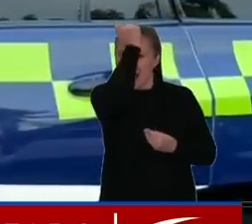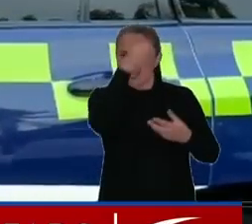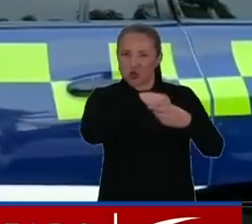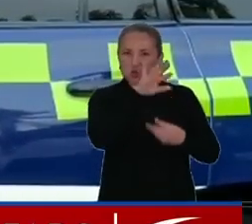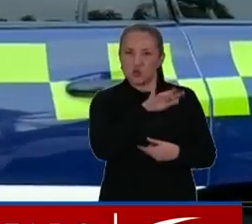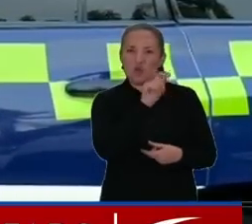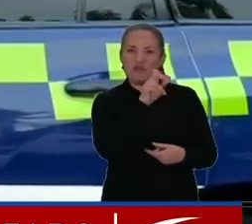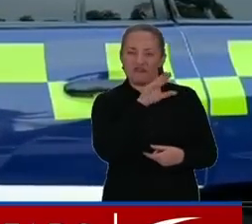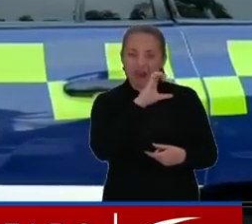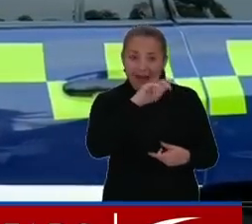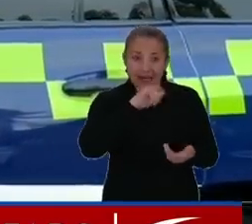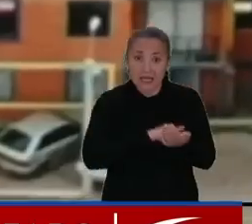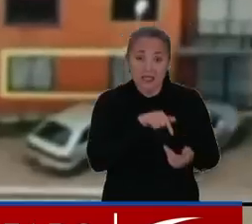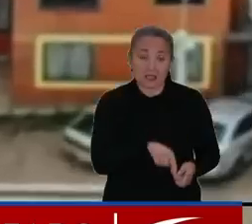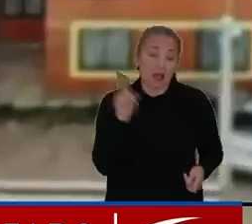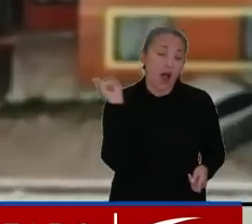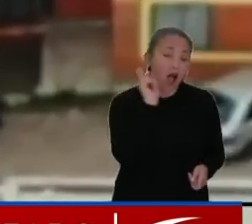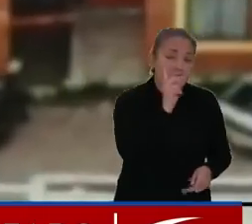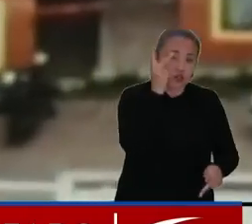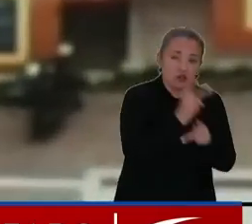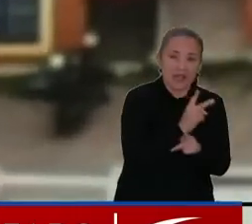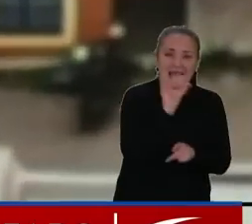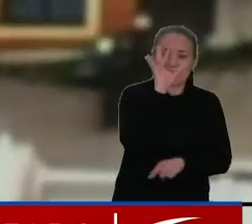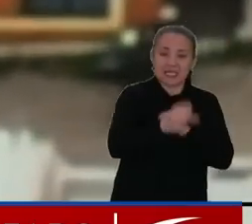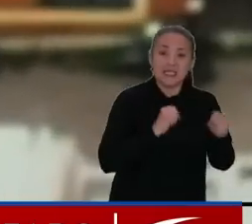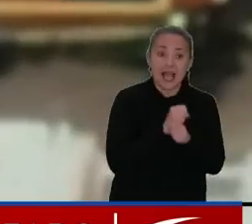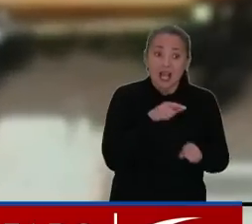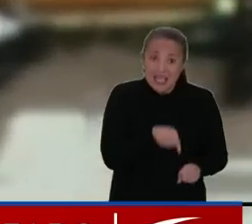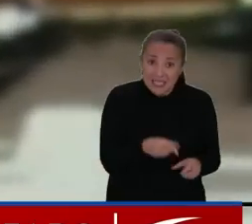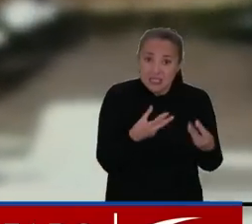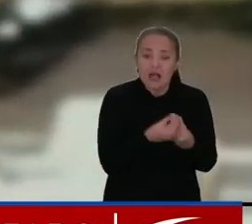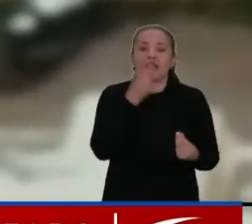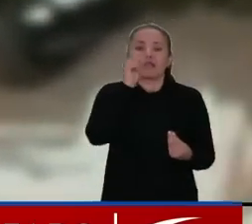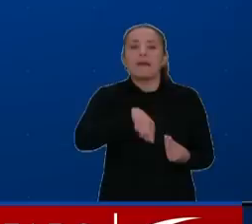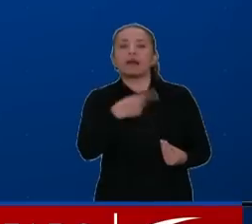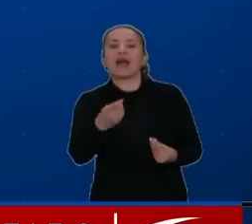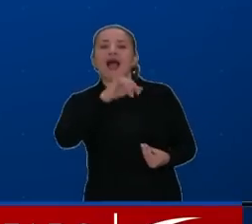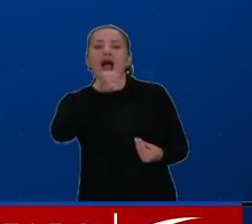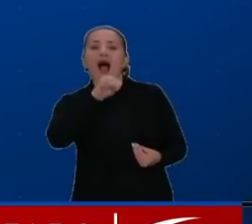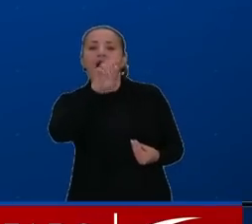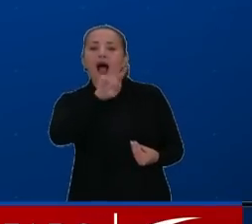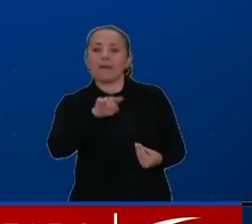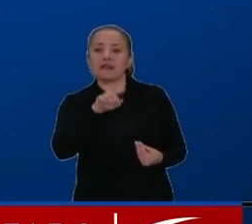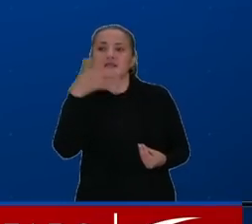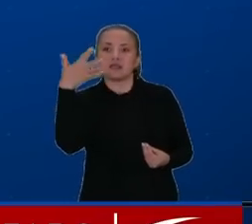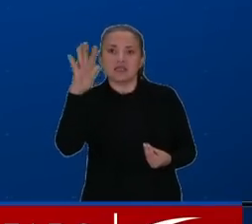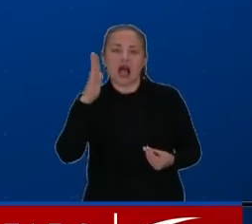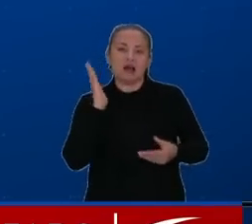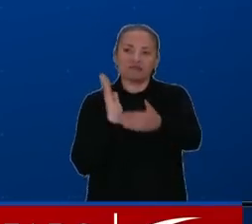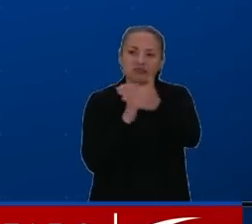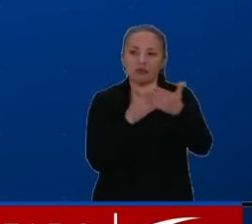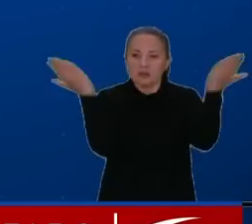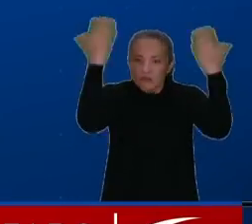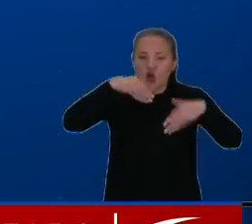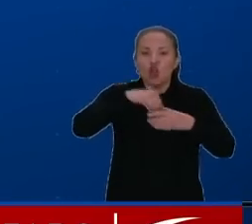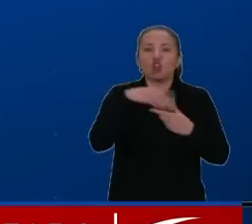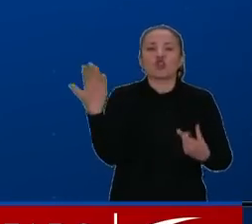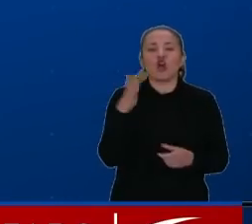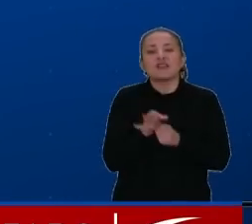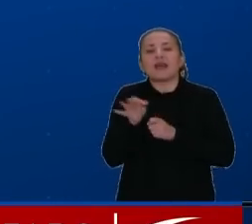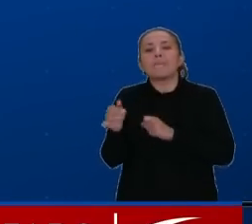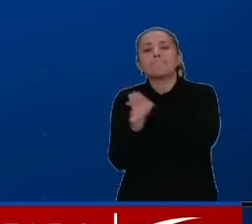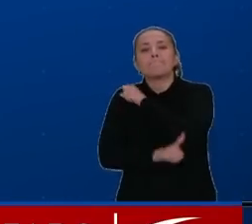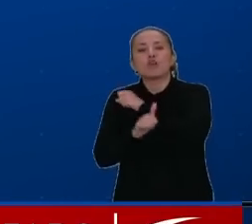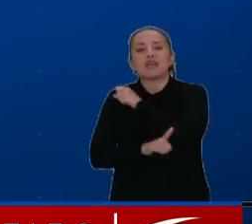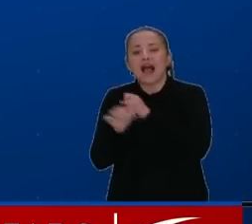trayectoria criminal de más de 15 años. A la banda de sicarios también pertenecía alias James, quien después de los atentados se ocultaba en Samacá, Boyacá, en